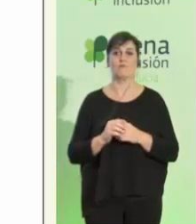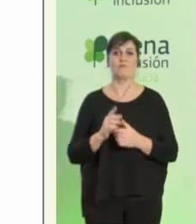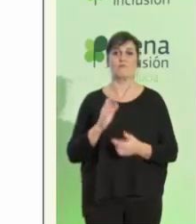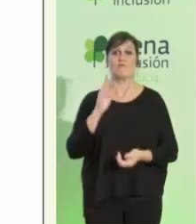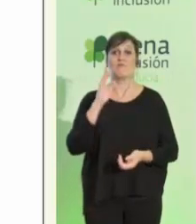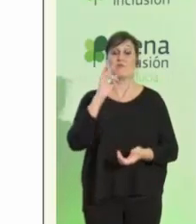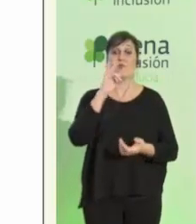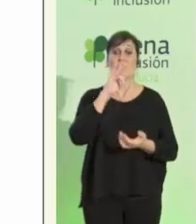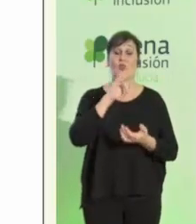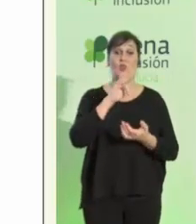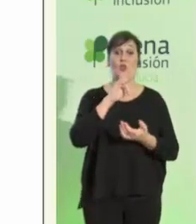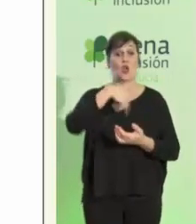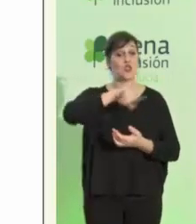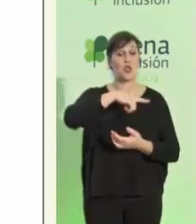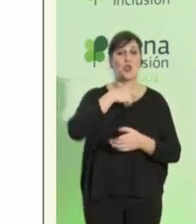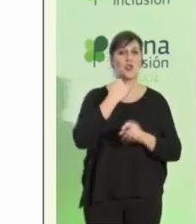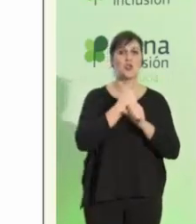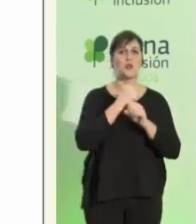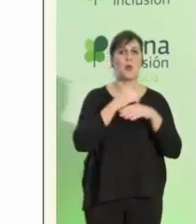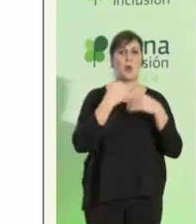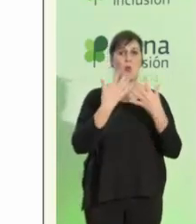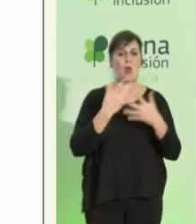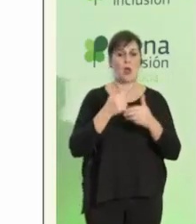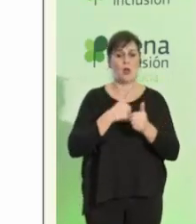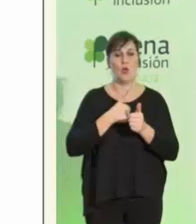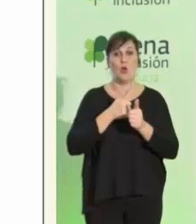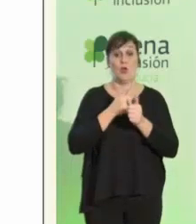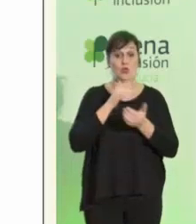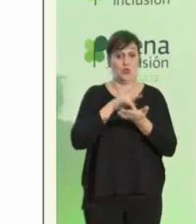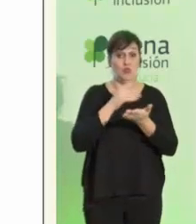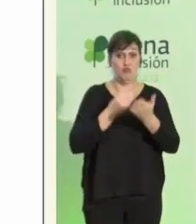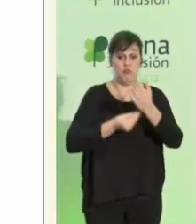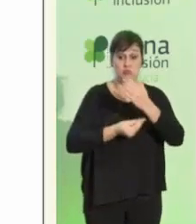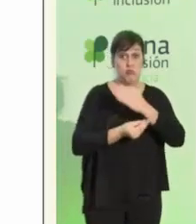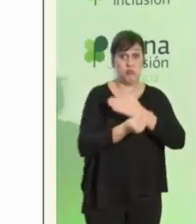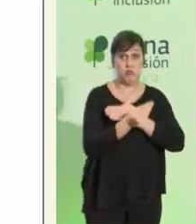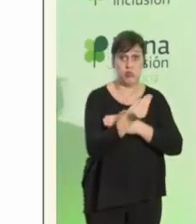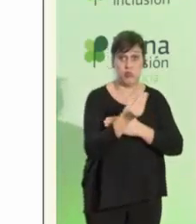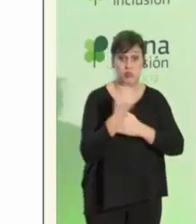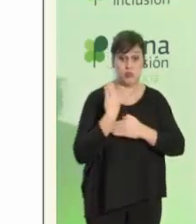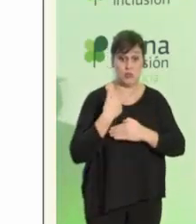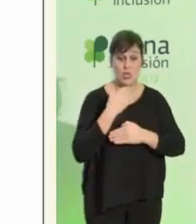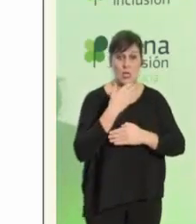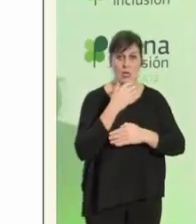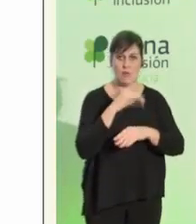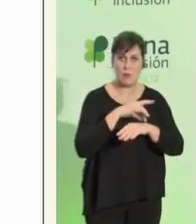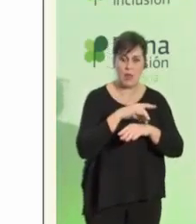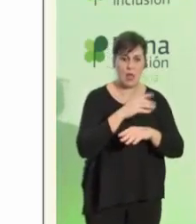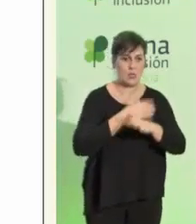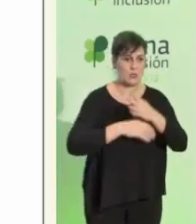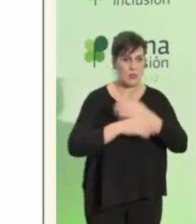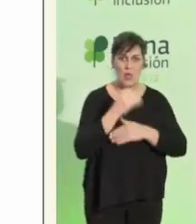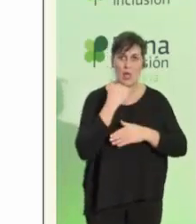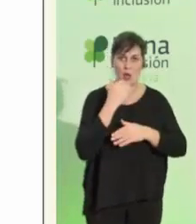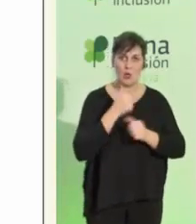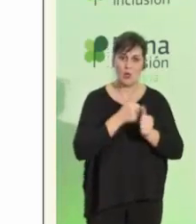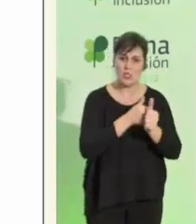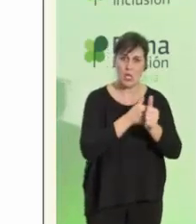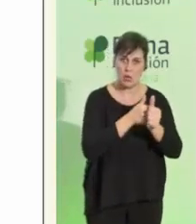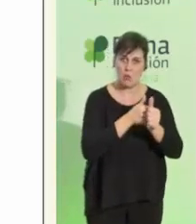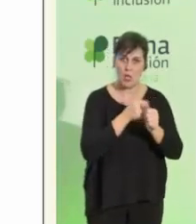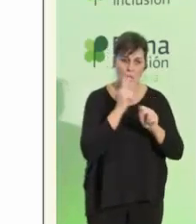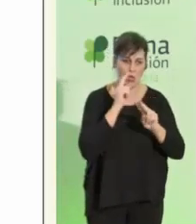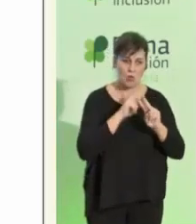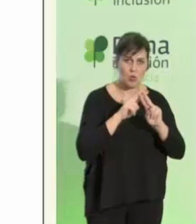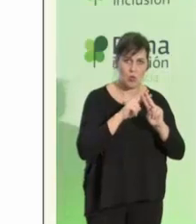Hacemos el seguimiento incluso desde que los niños nacen, cuando tienen alguna enfermedad o